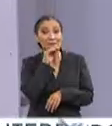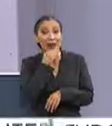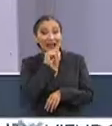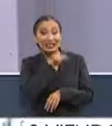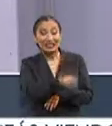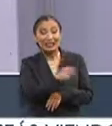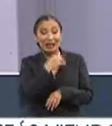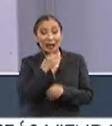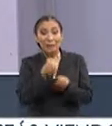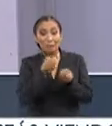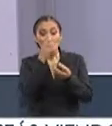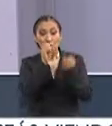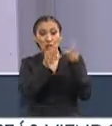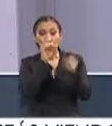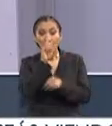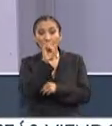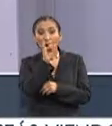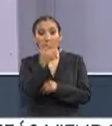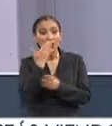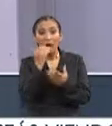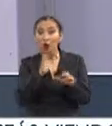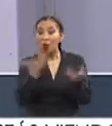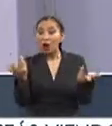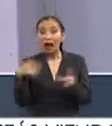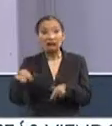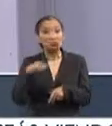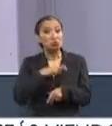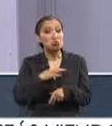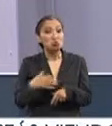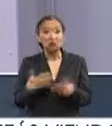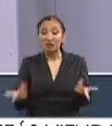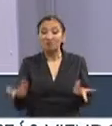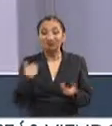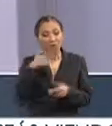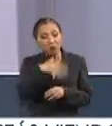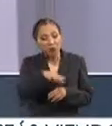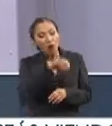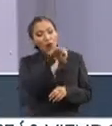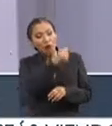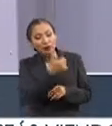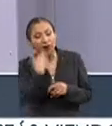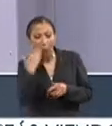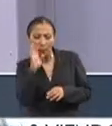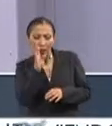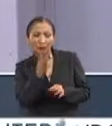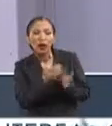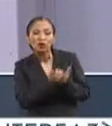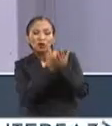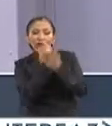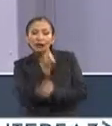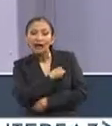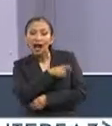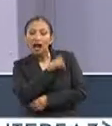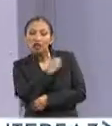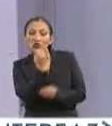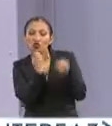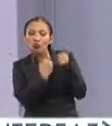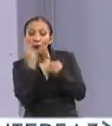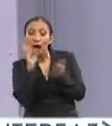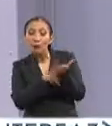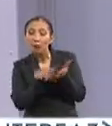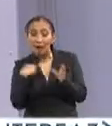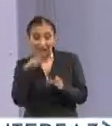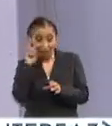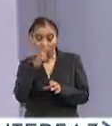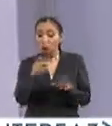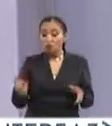palomero ha dejado de cultivarse en la zona de Toluca, entonces estamos buscando otras propiedades nutricionales para darle valor